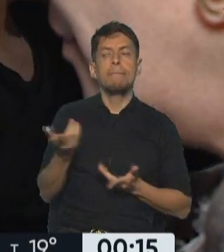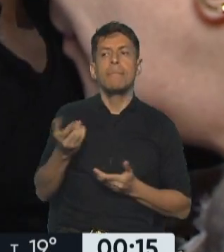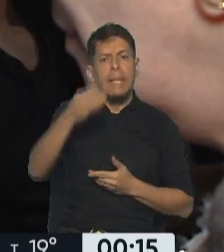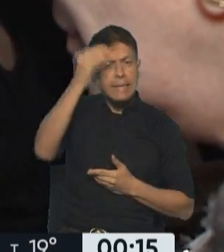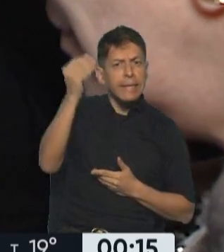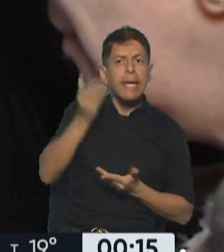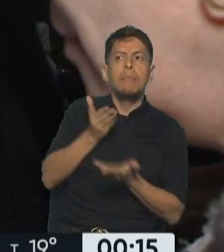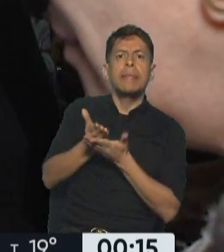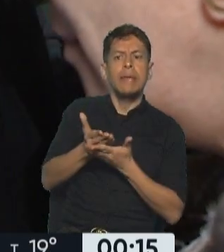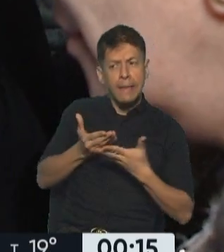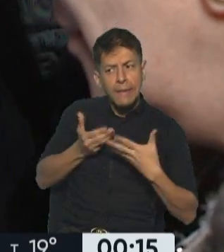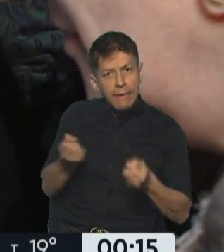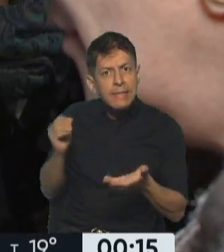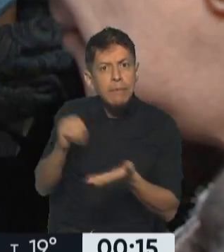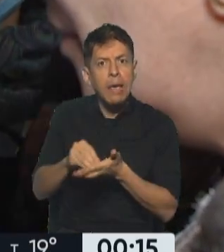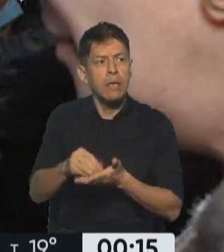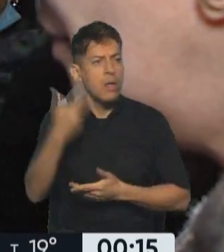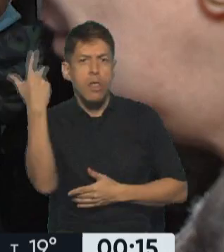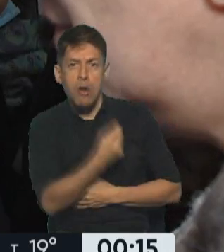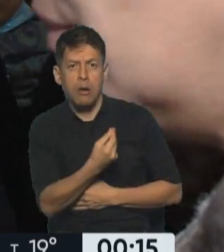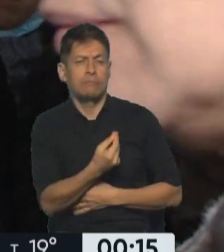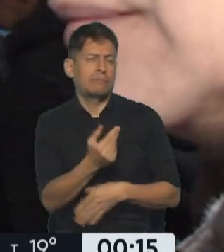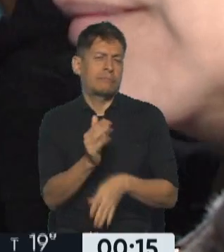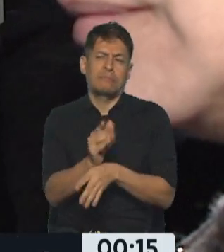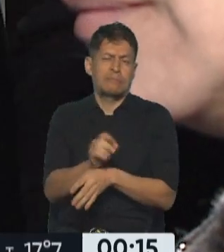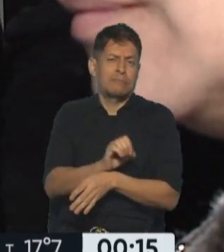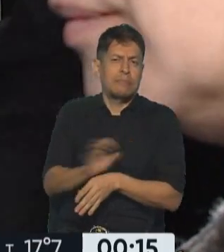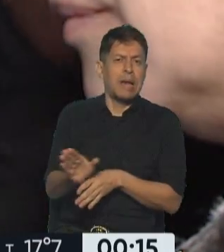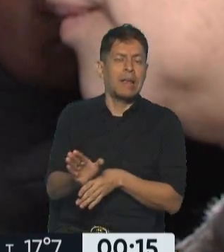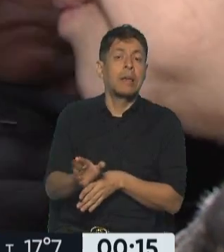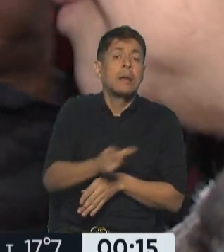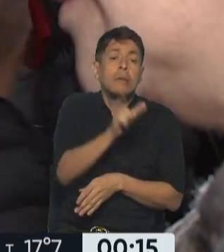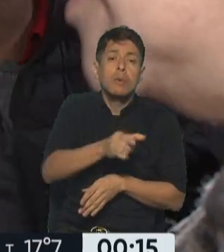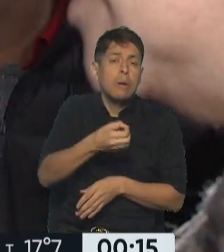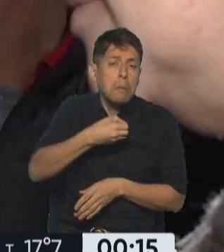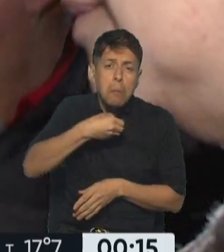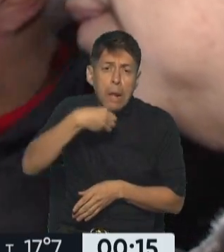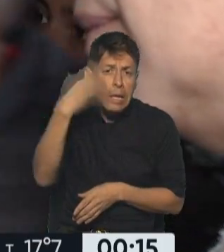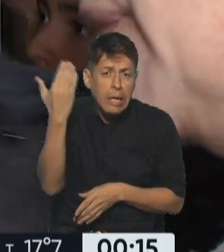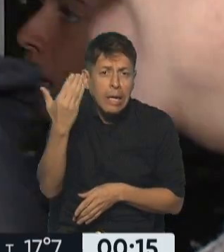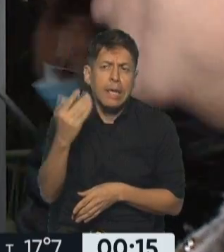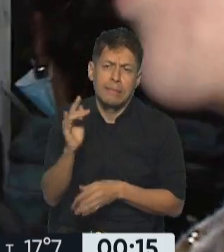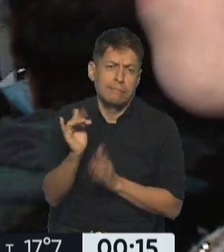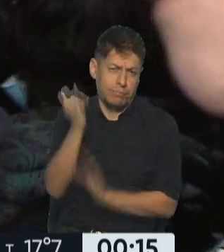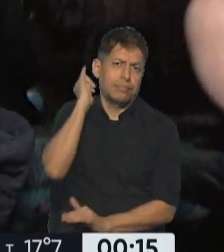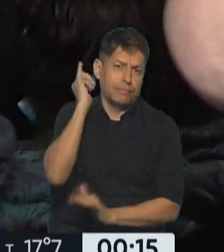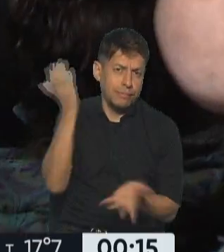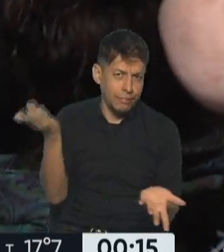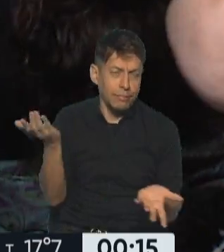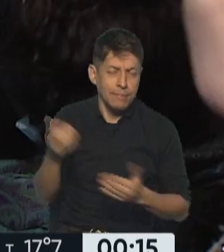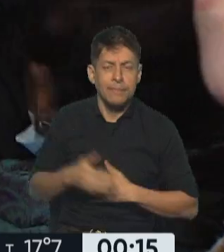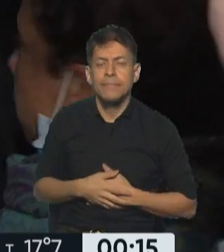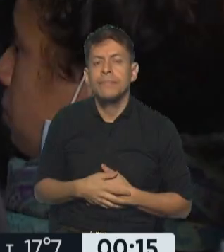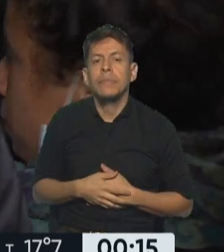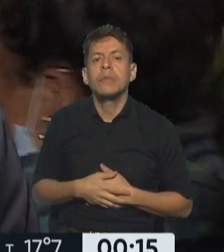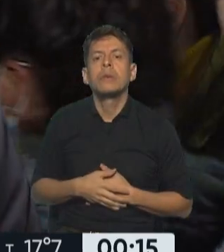de lo arbitrario que es el proceso judicial, ¿viste? Y eso creo que cualquier persona, por más que esté al costado del debate público, se da cuenta. ¿Qué análisis haces de lo que dijo